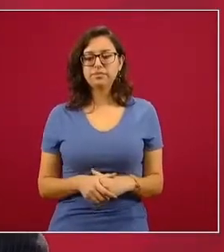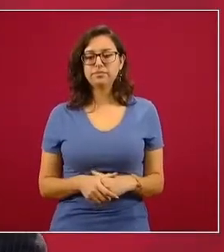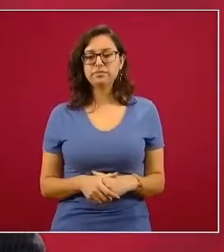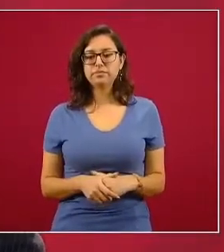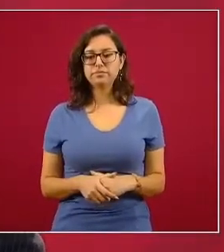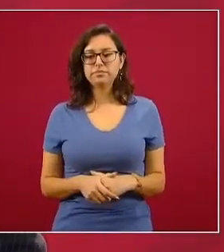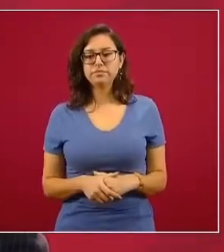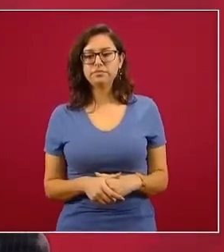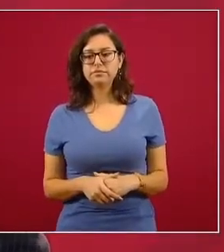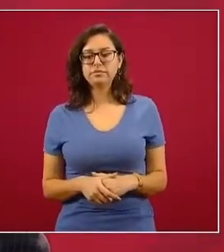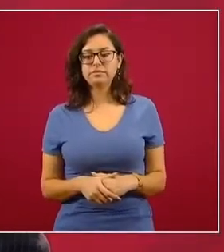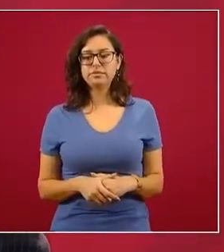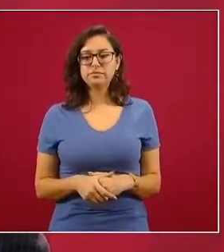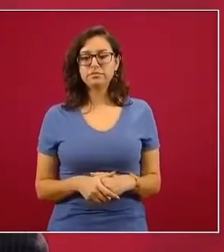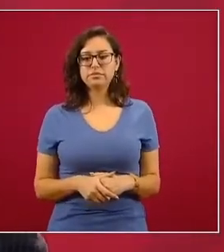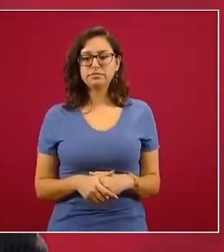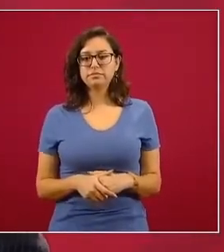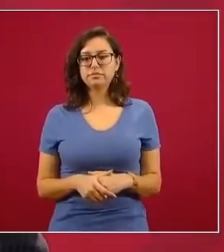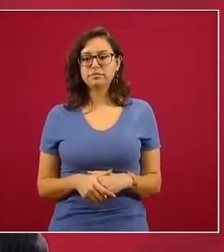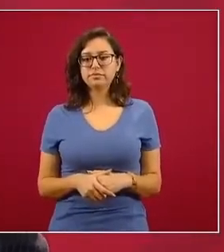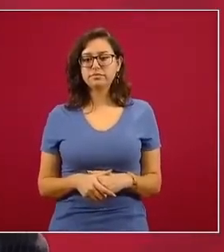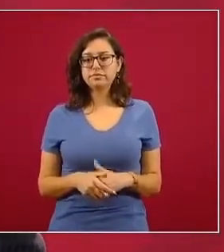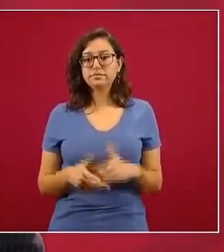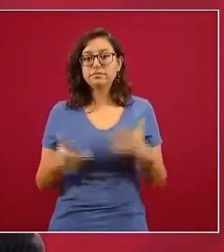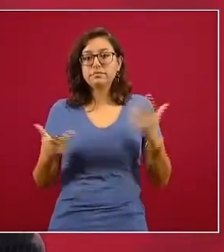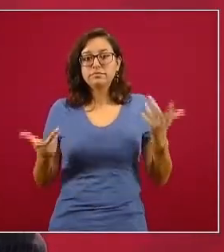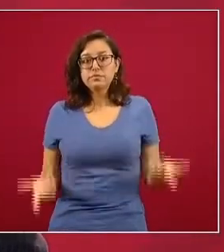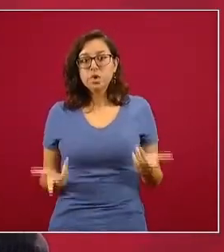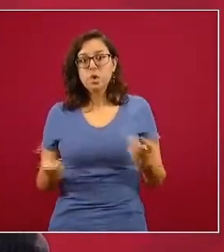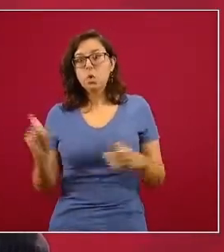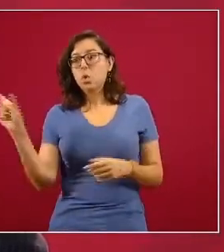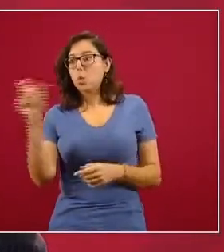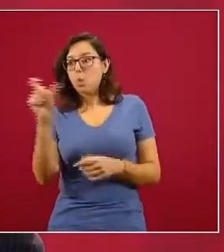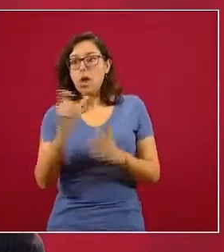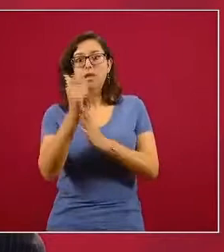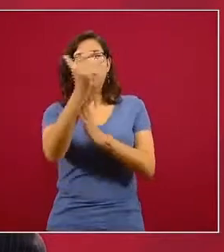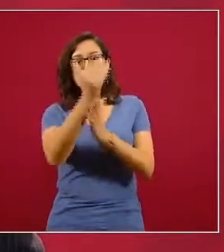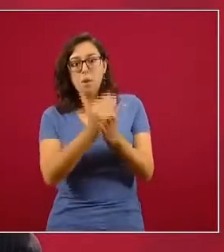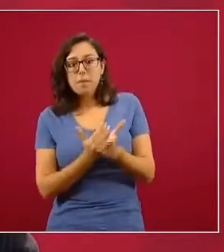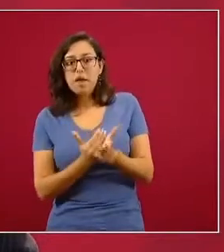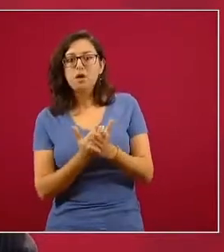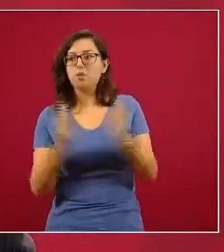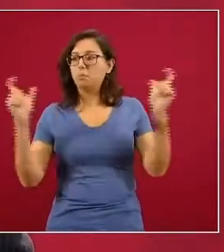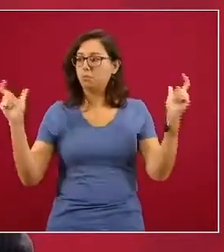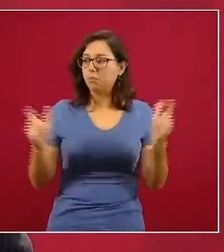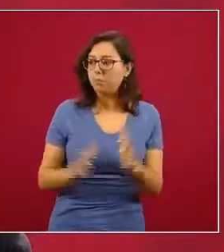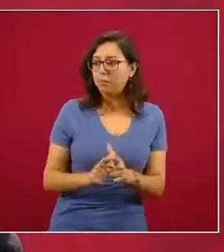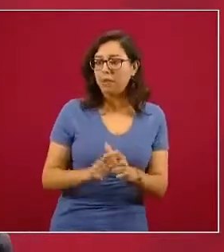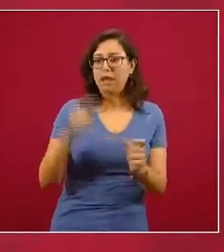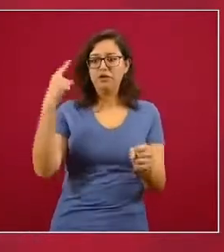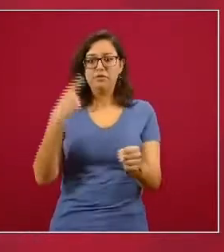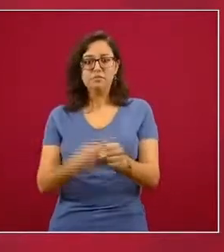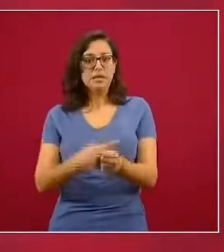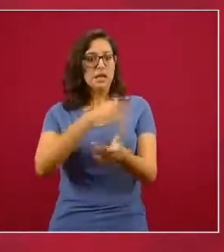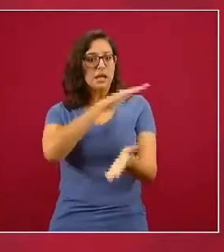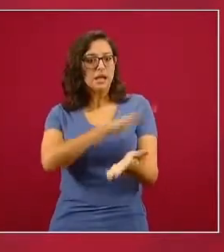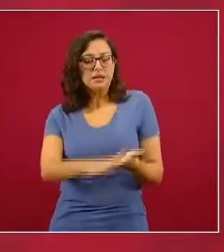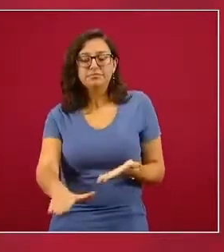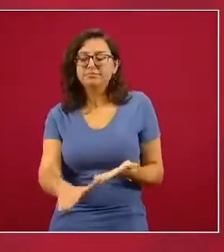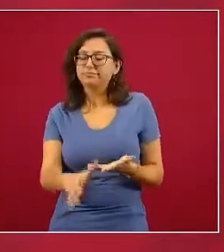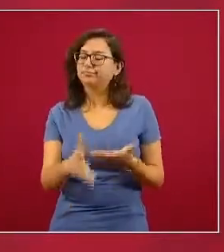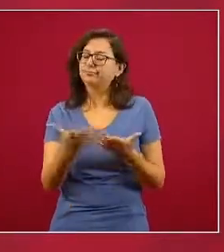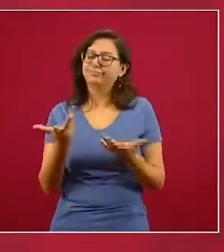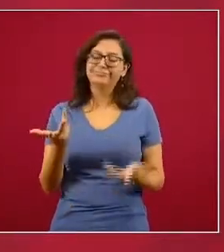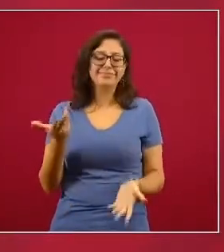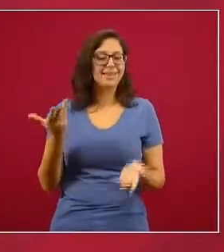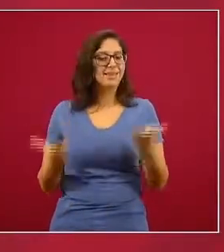¿Y cuándo van a estar en descenso? ¿A qué velocidad descienden? ¿En qué magnitud descienden? Es algo que tiene límites en